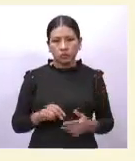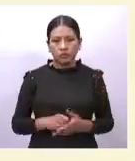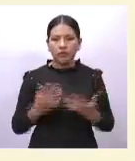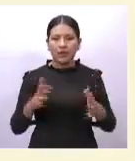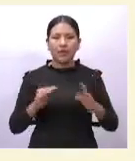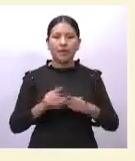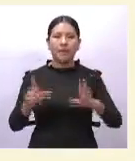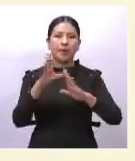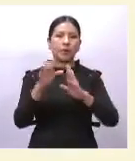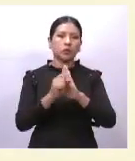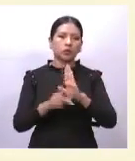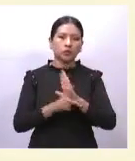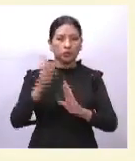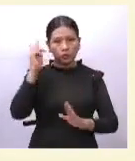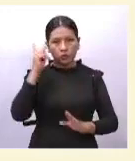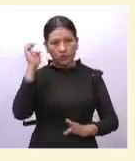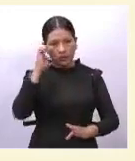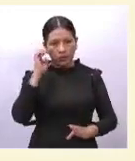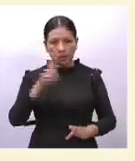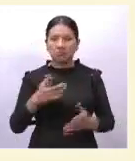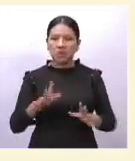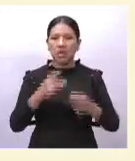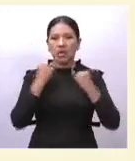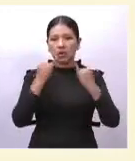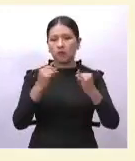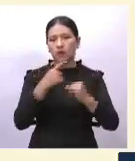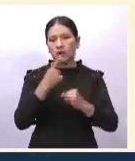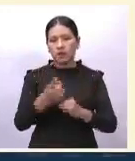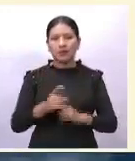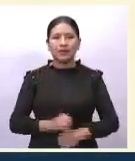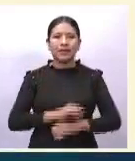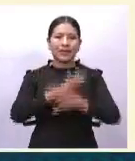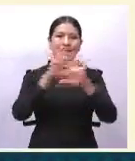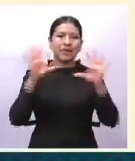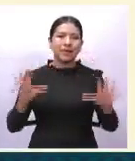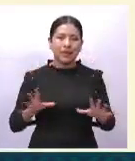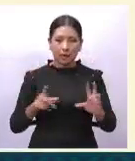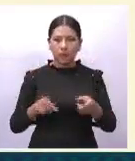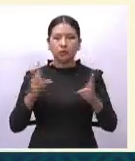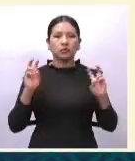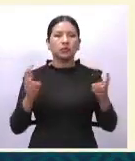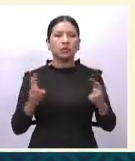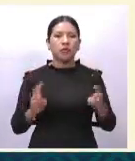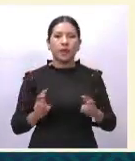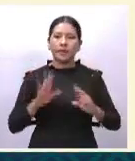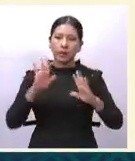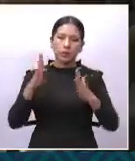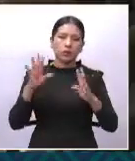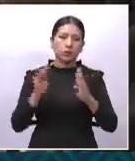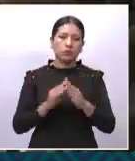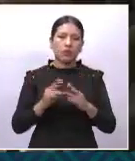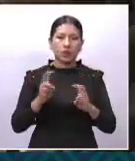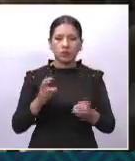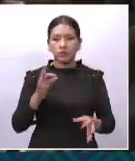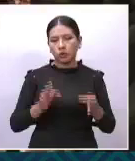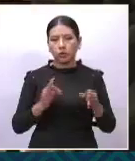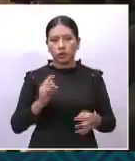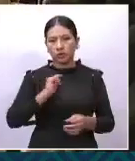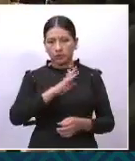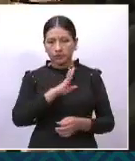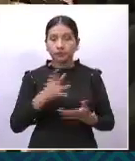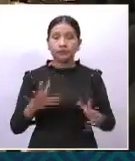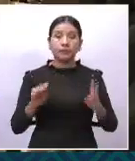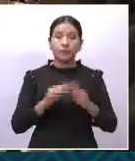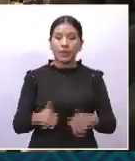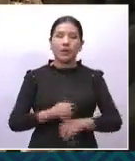La Constitución Política del Estado establece claramente que es un tema del órgano legislativo. A tiempo de realizar